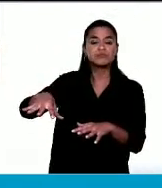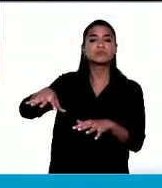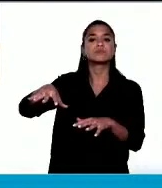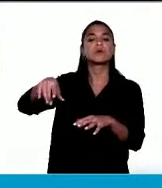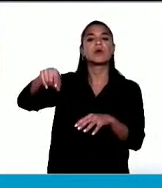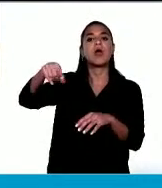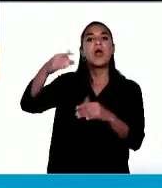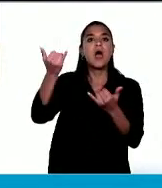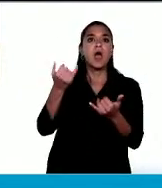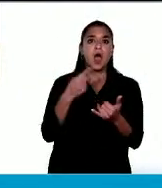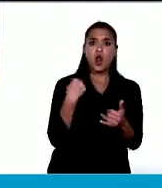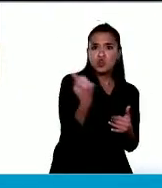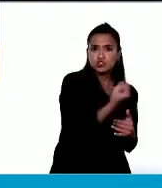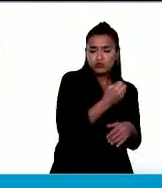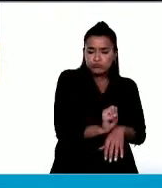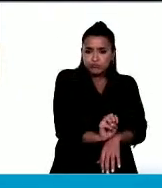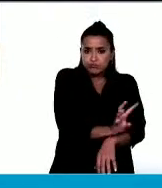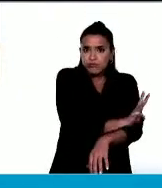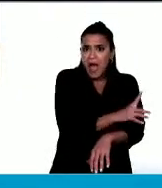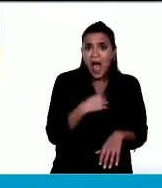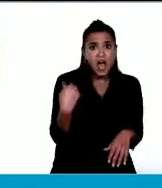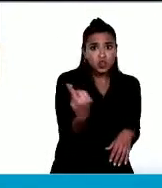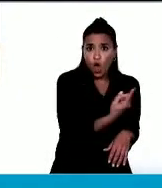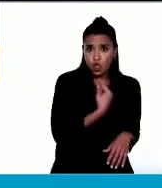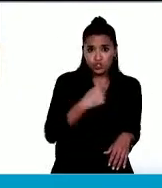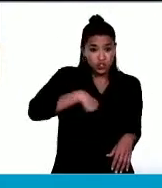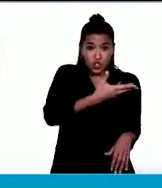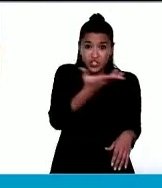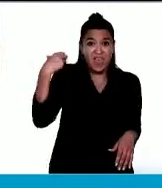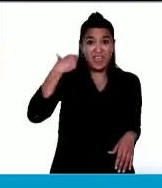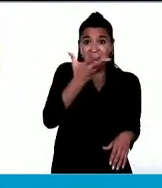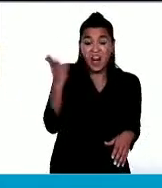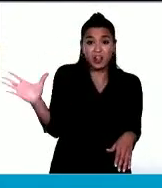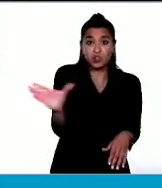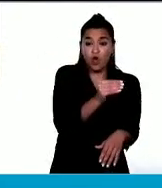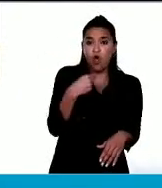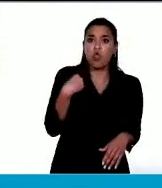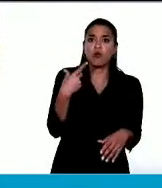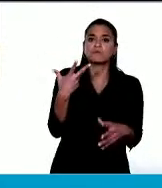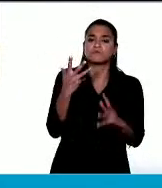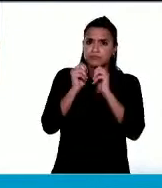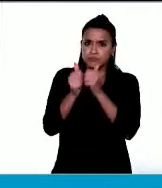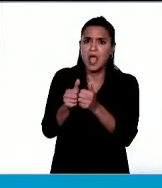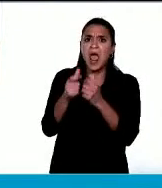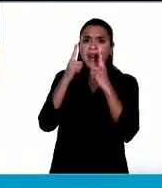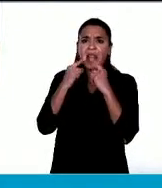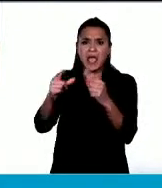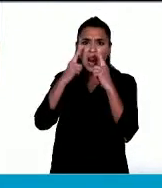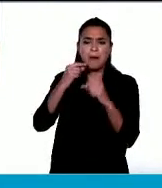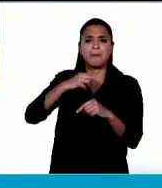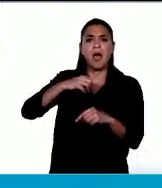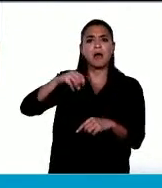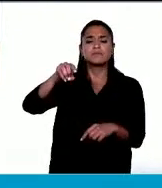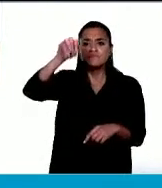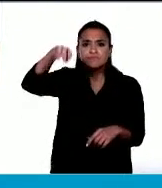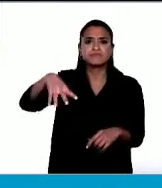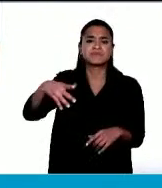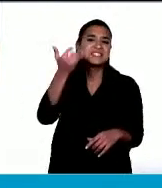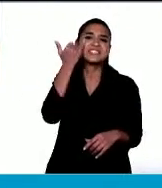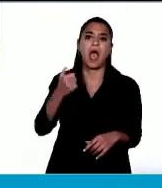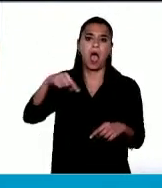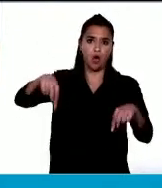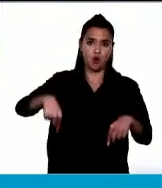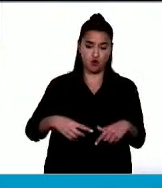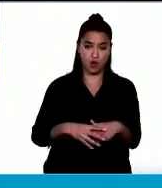nos conmocionó a todos, a toda la sociedad que acompaña el reclamo por su inmediata aparición.